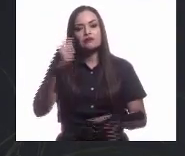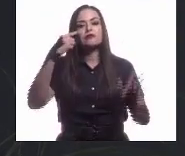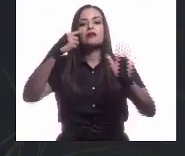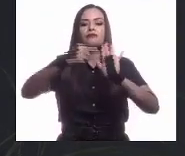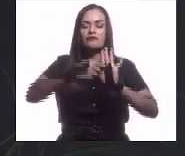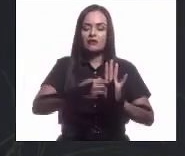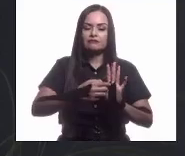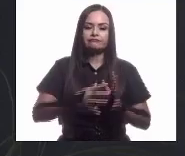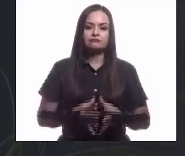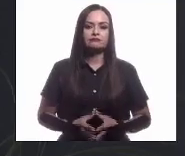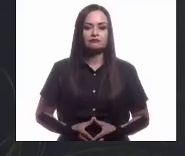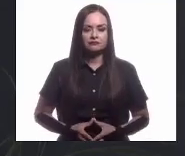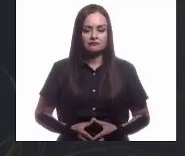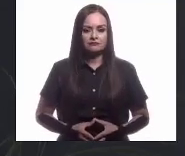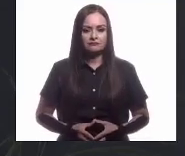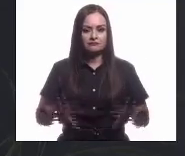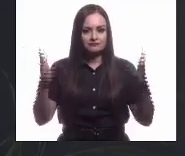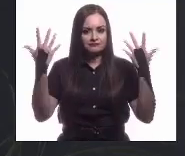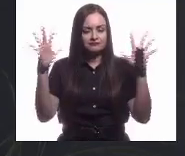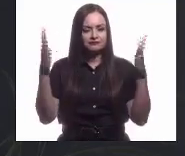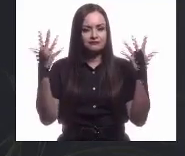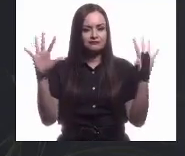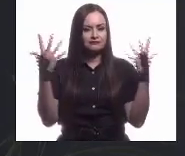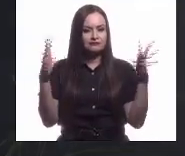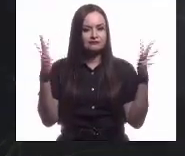honestamente lamentables.